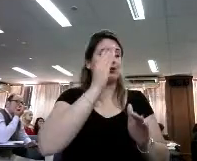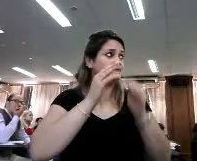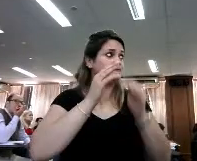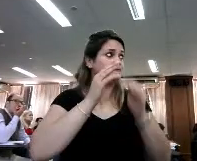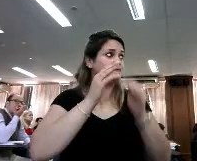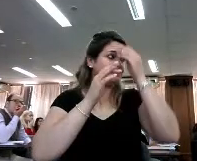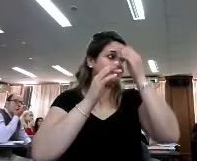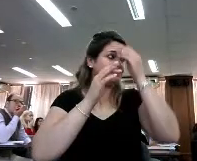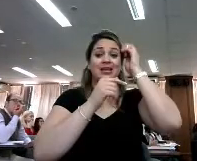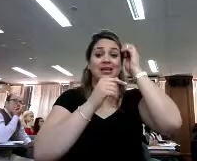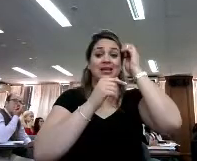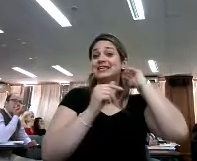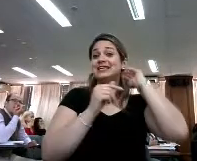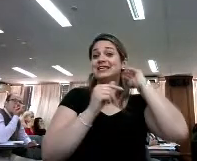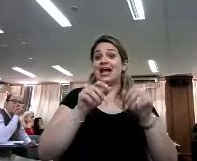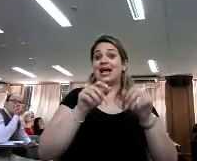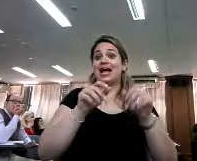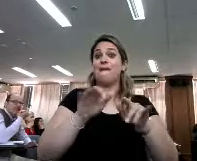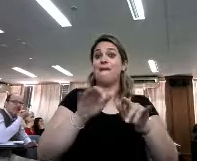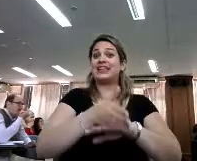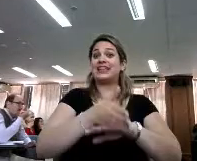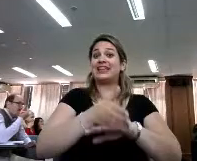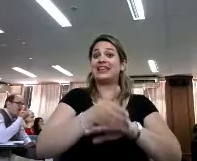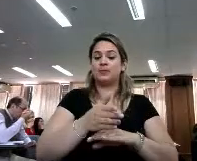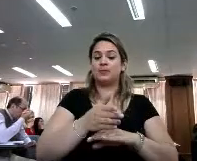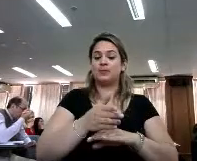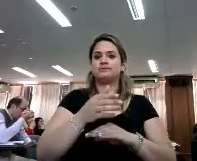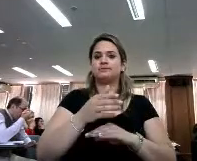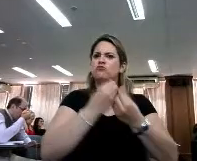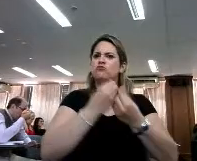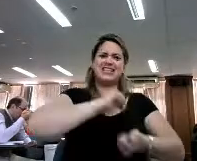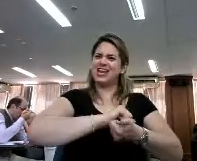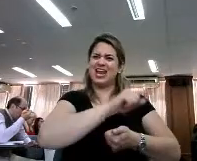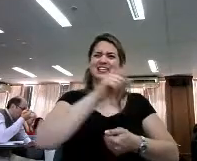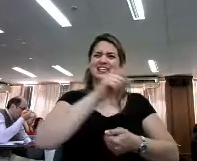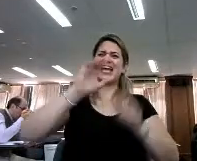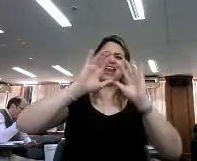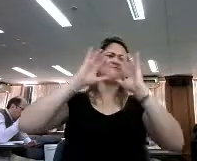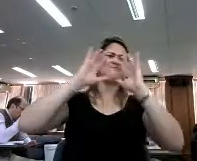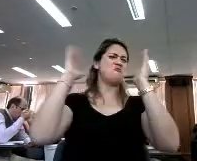Esta plataforma fue demandada por varias de las principales editoriales a nivel mundial, ¿no?